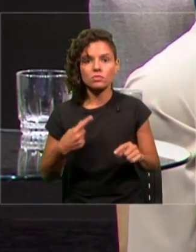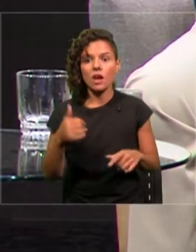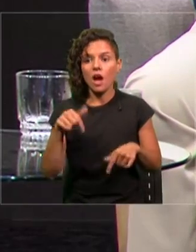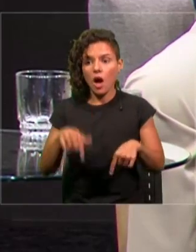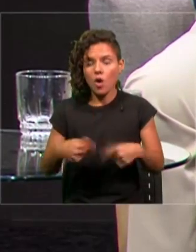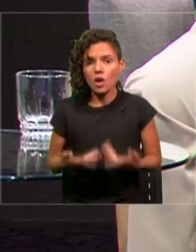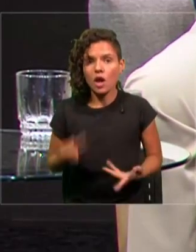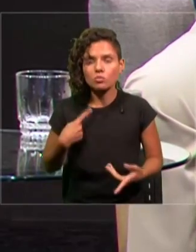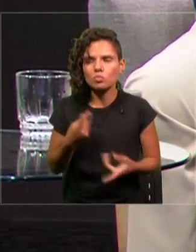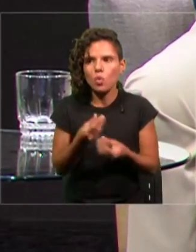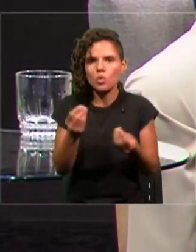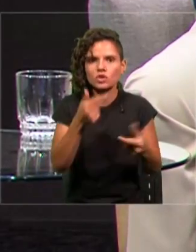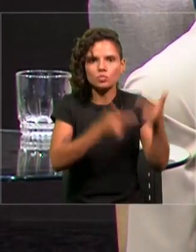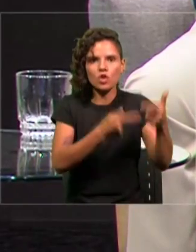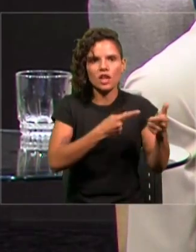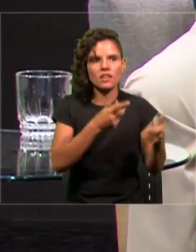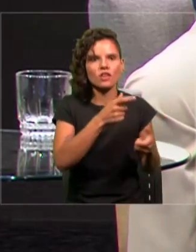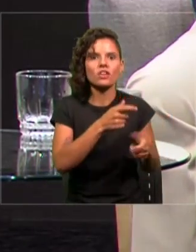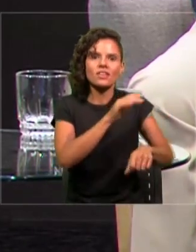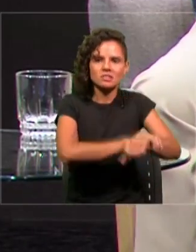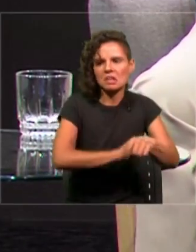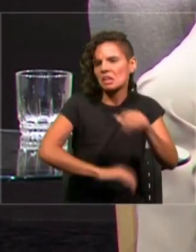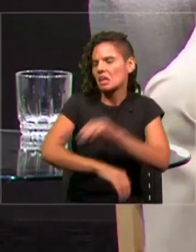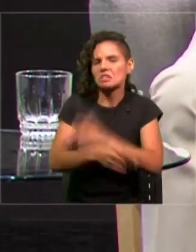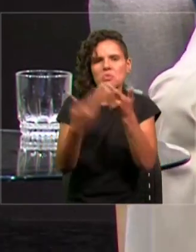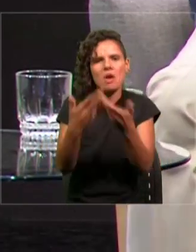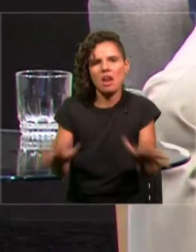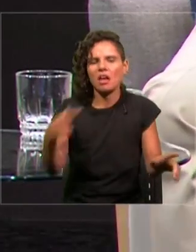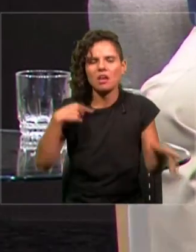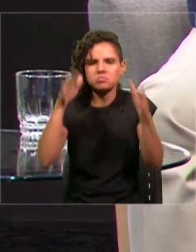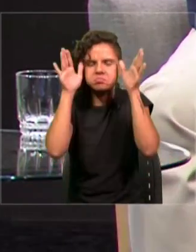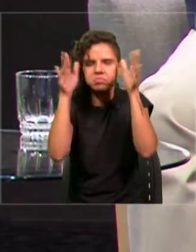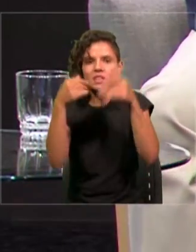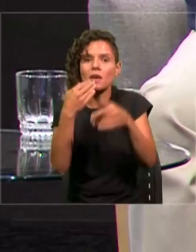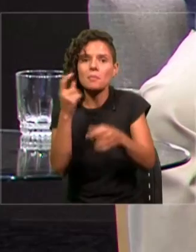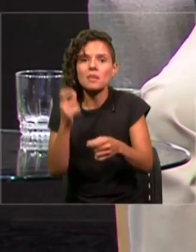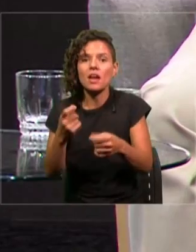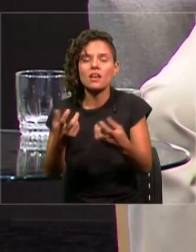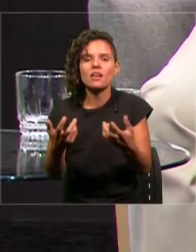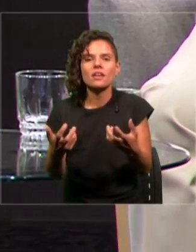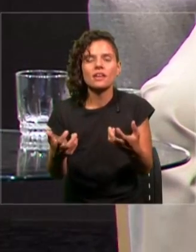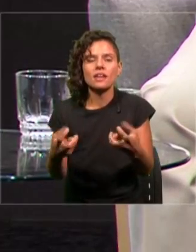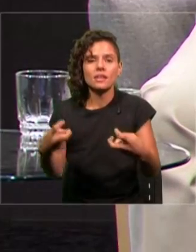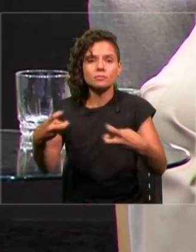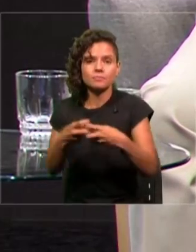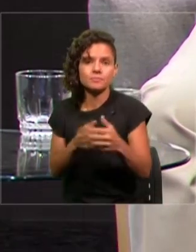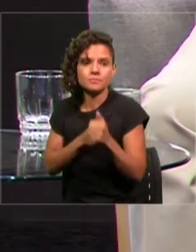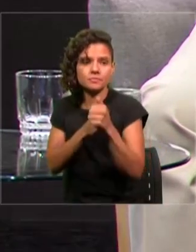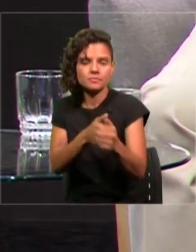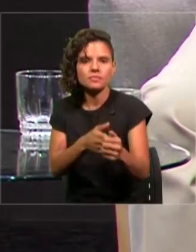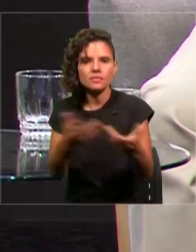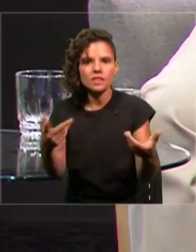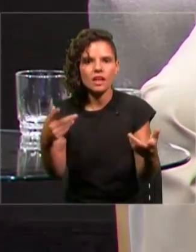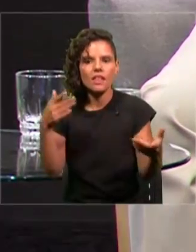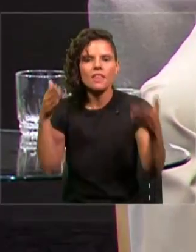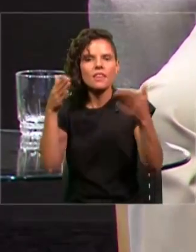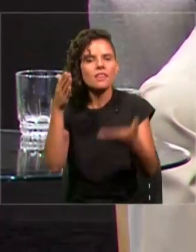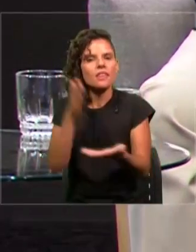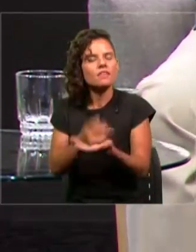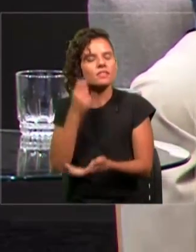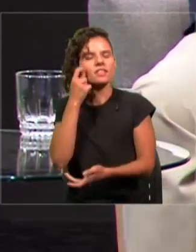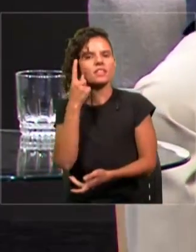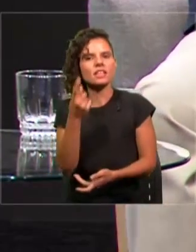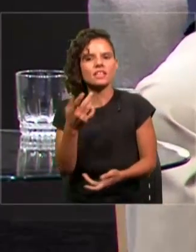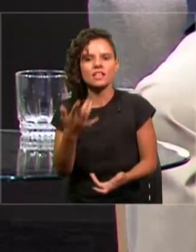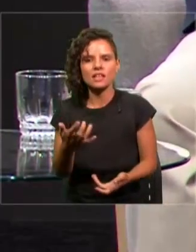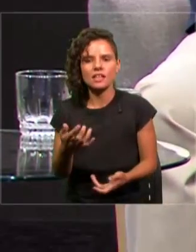tiempo decir a muchos políticos de izquierda, de derecha, dirigentes gremiales también, que hay que tolerar la diversidad. Y me confieso